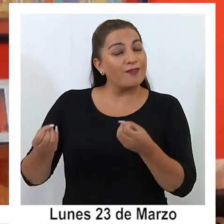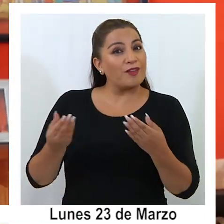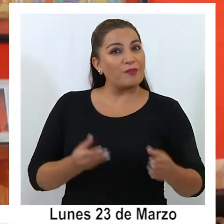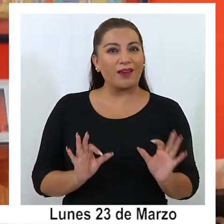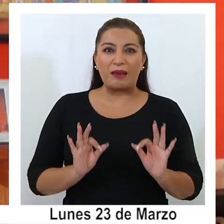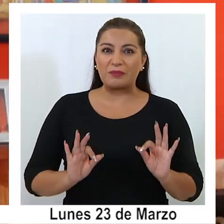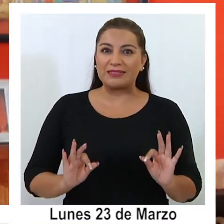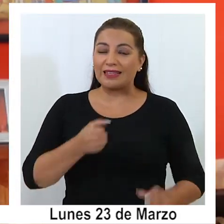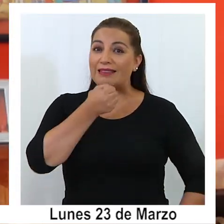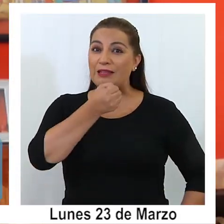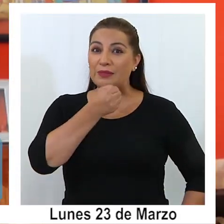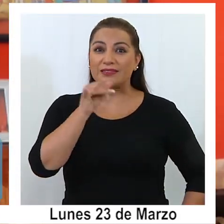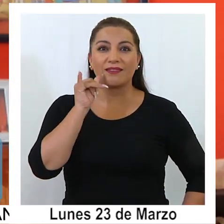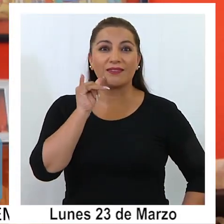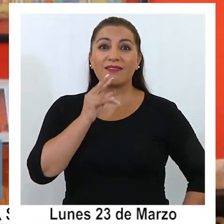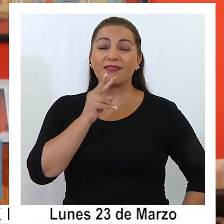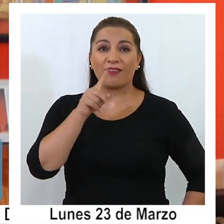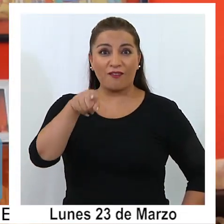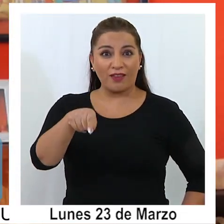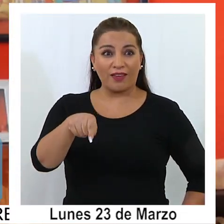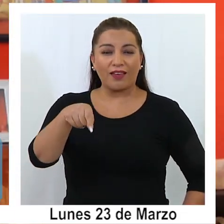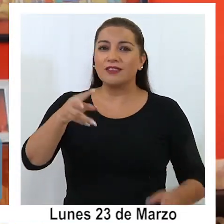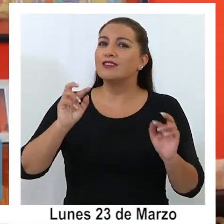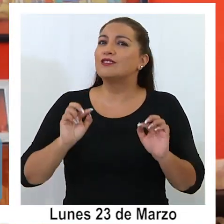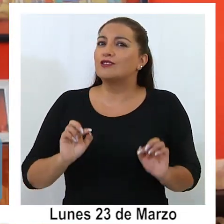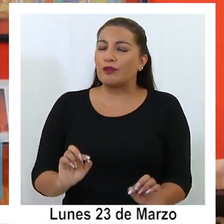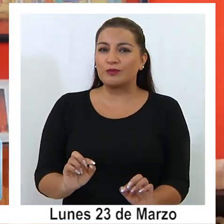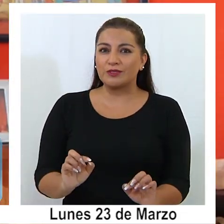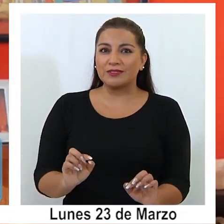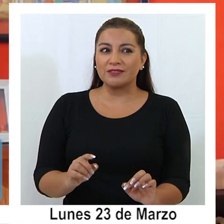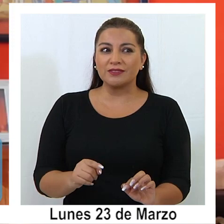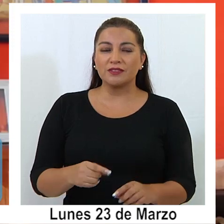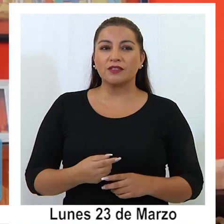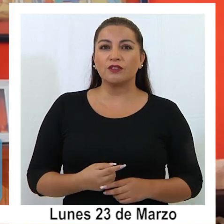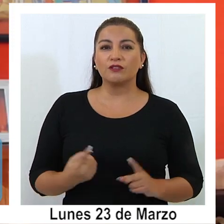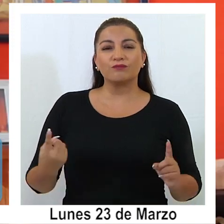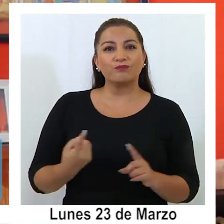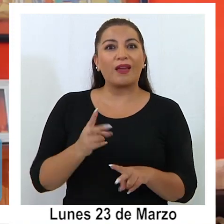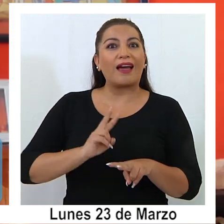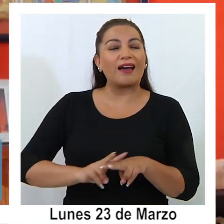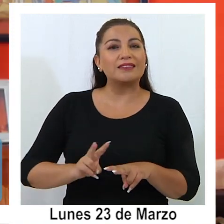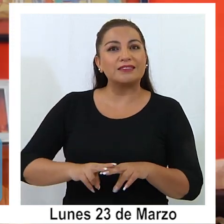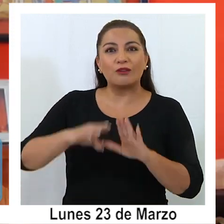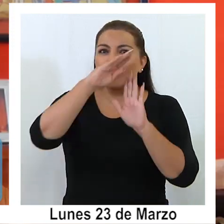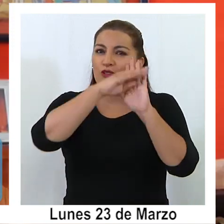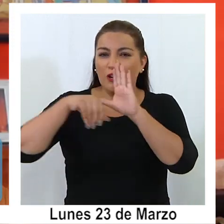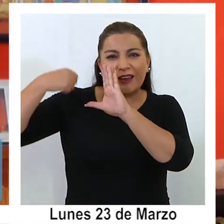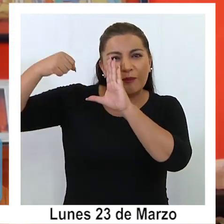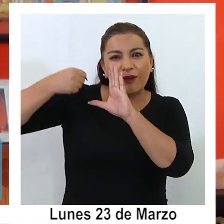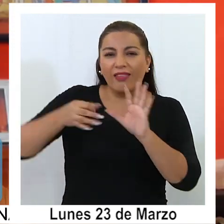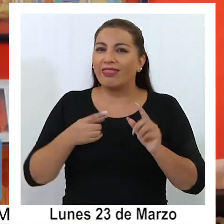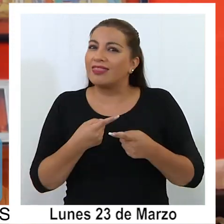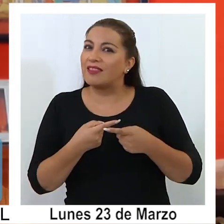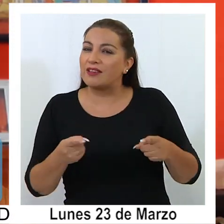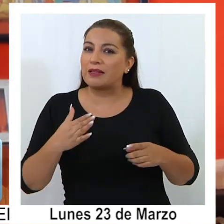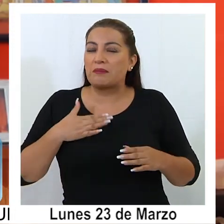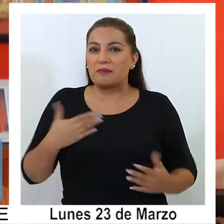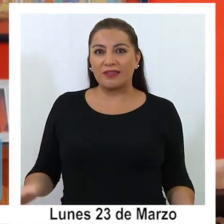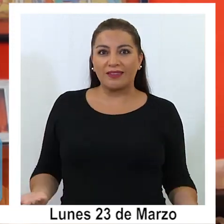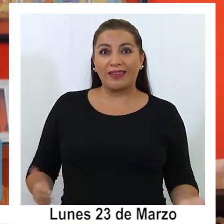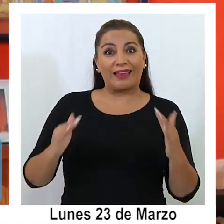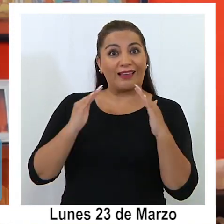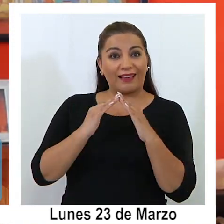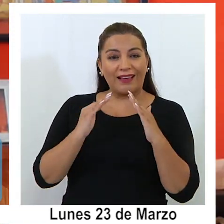Bienvenidos, especial de prensa en Iquique Televisión. En esta oportunidad estamos haciendo este programa de una manera especial desde